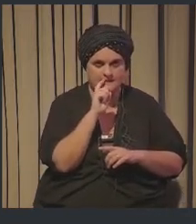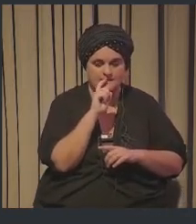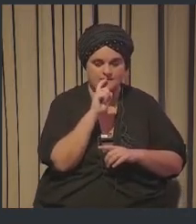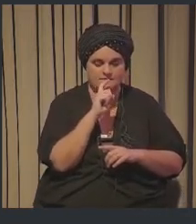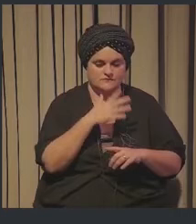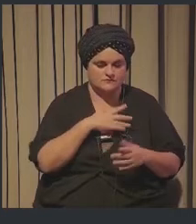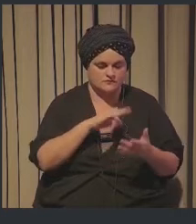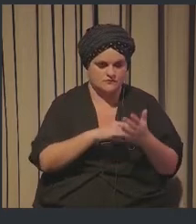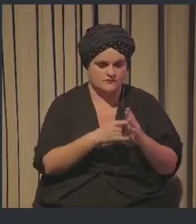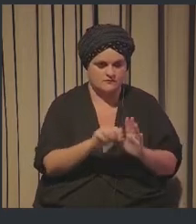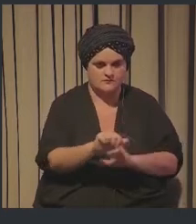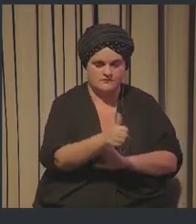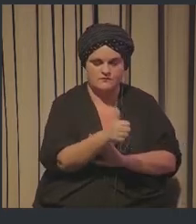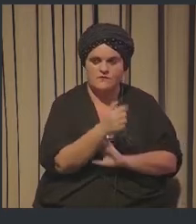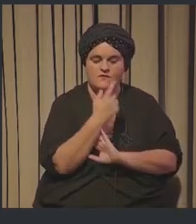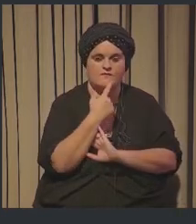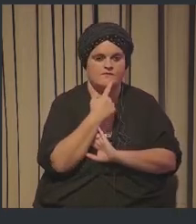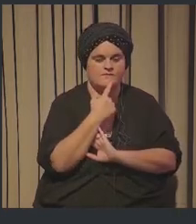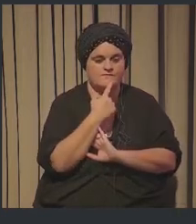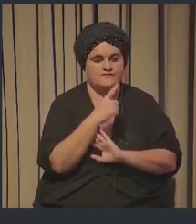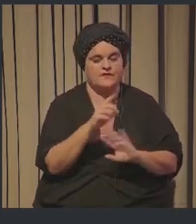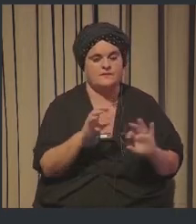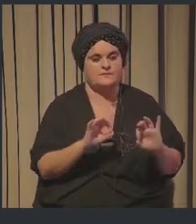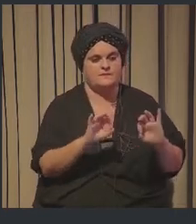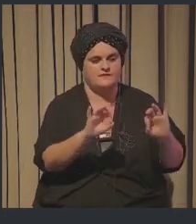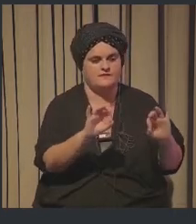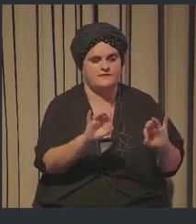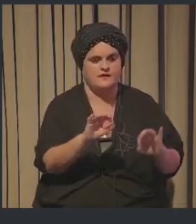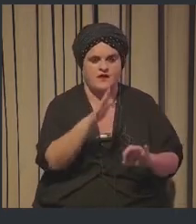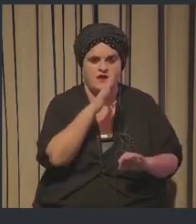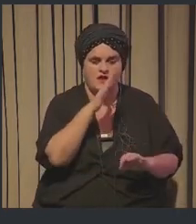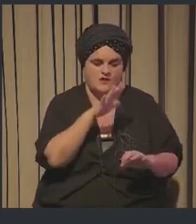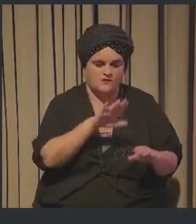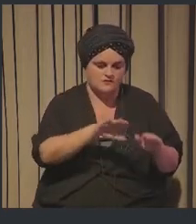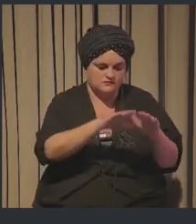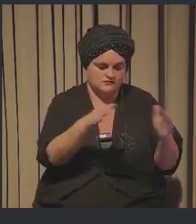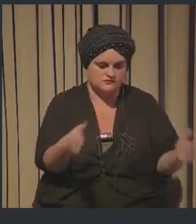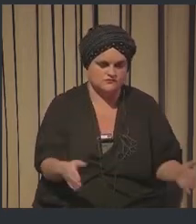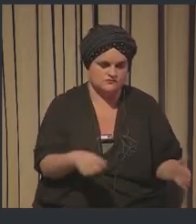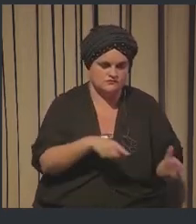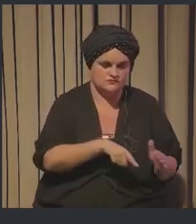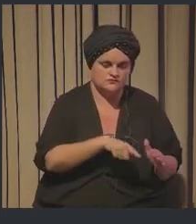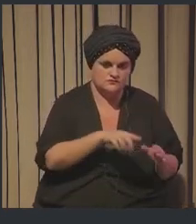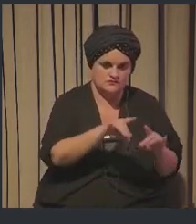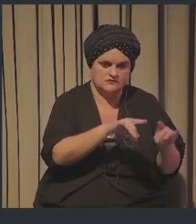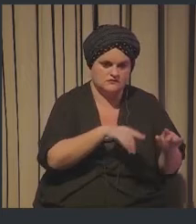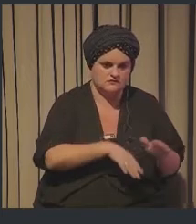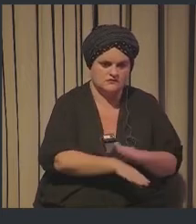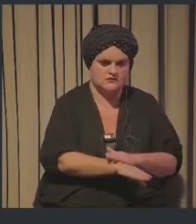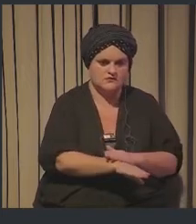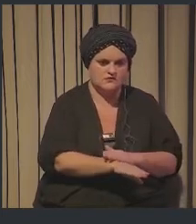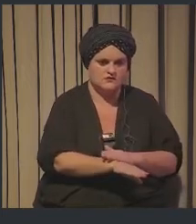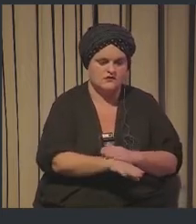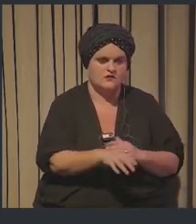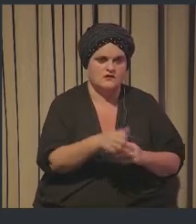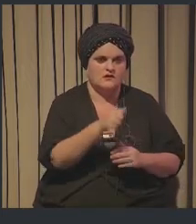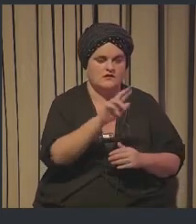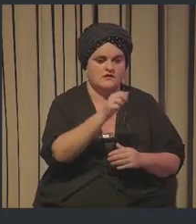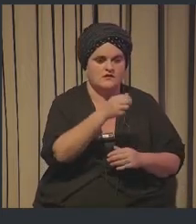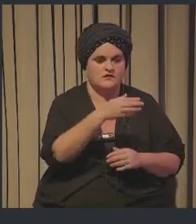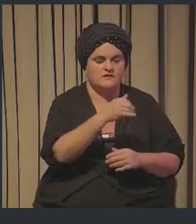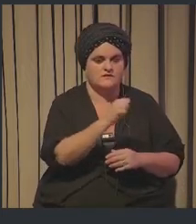aprobó nuestro programa, su especialidad eran las aguas subterráneas de Arabia Saudí.